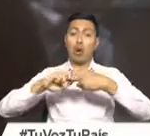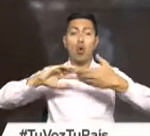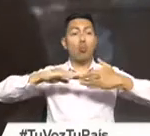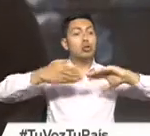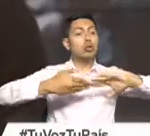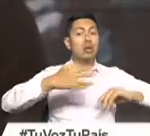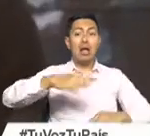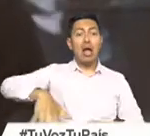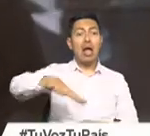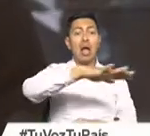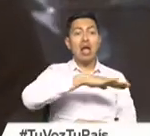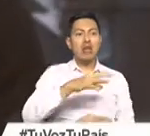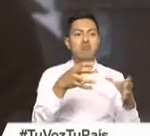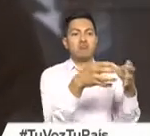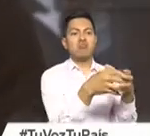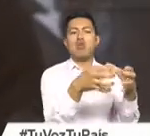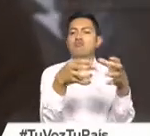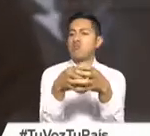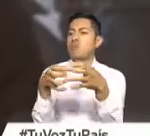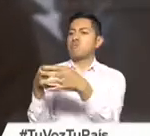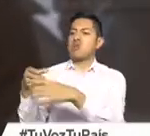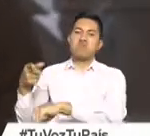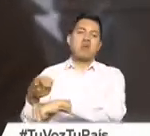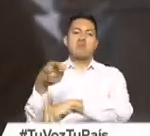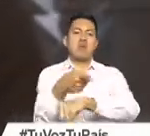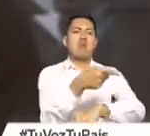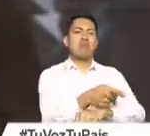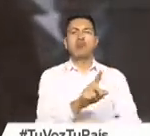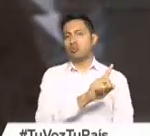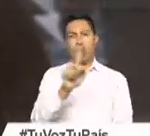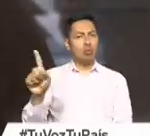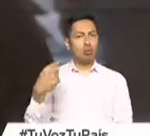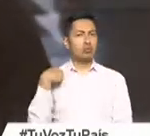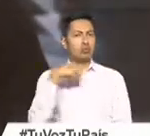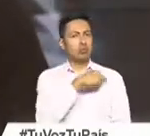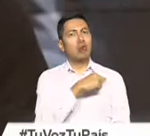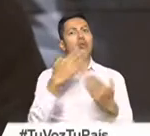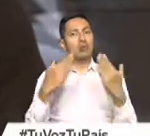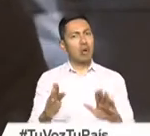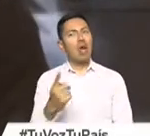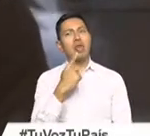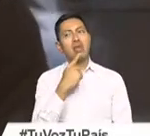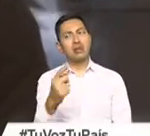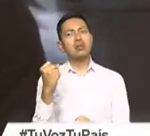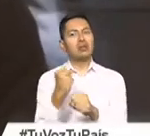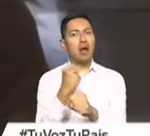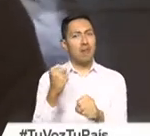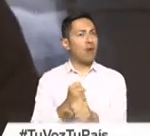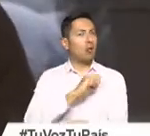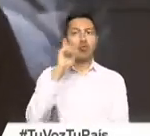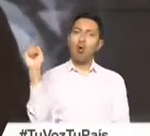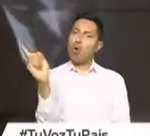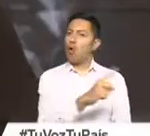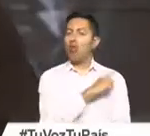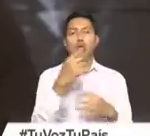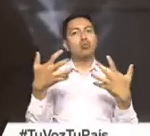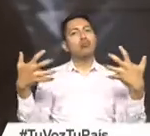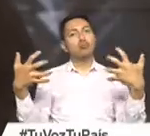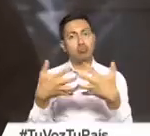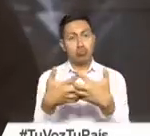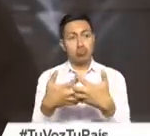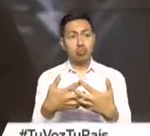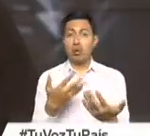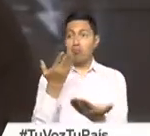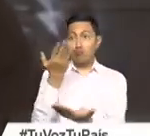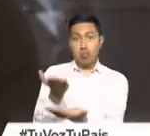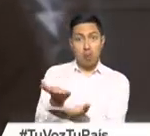obligándoles a formar las juntas de agua. Nosotros hemos dicho que vamos a trabajar el tema de manera conjunta, que presenten la propuesta.